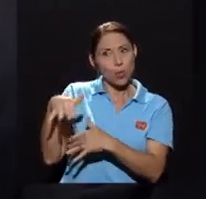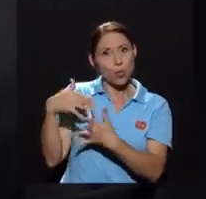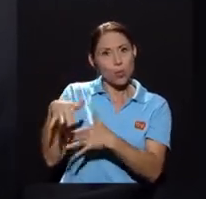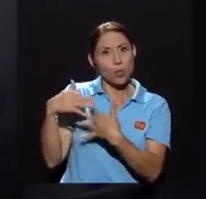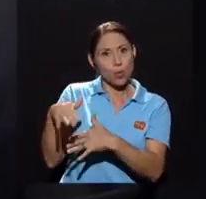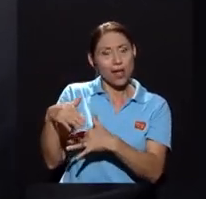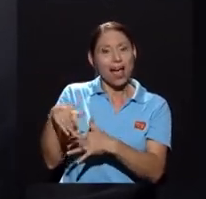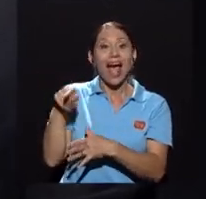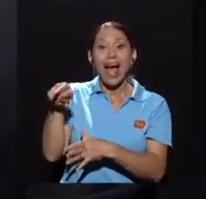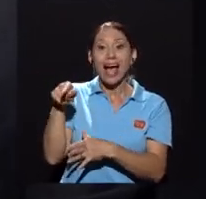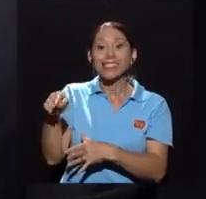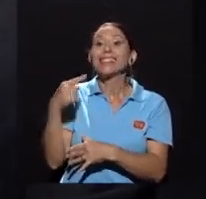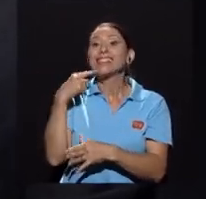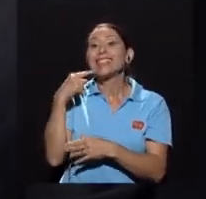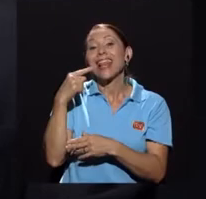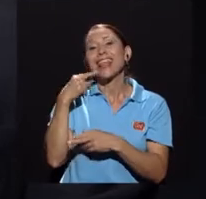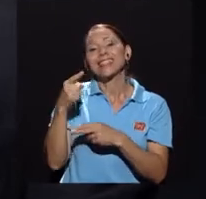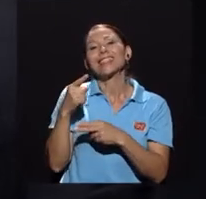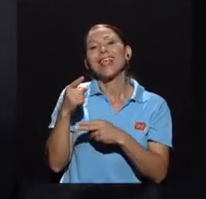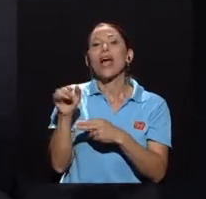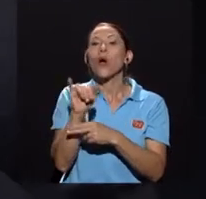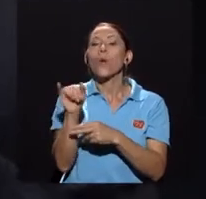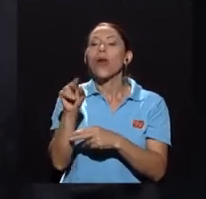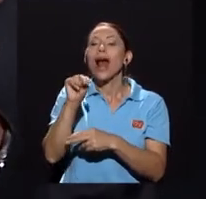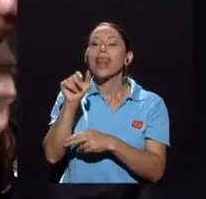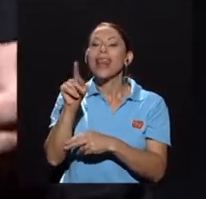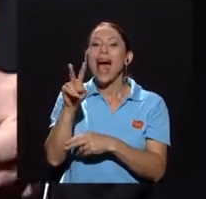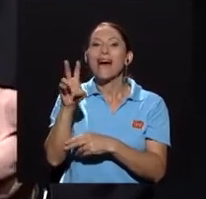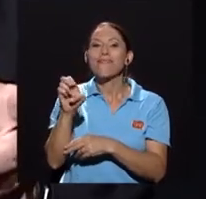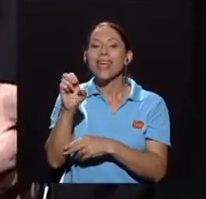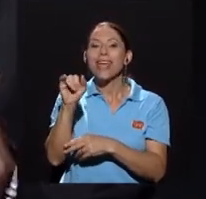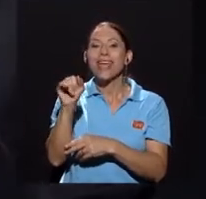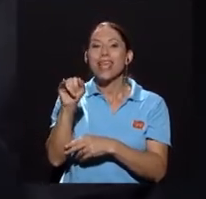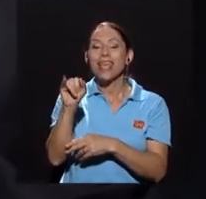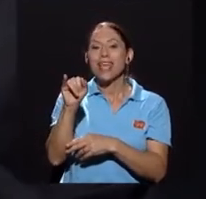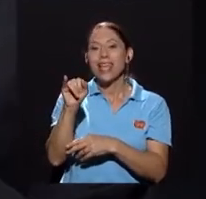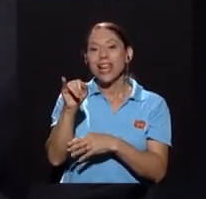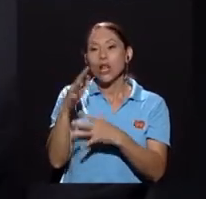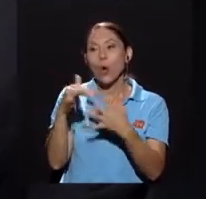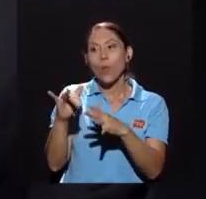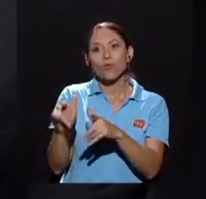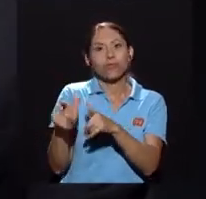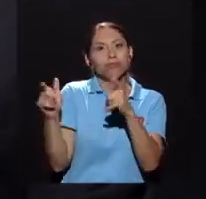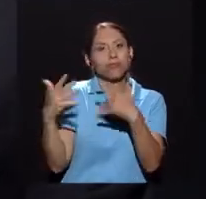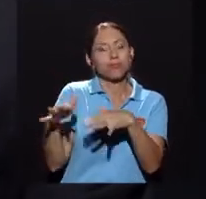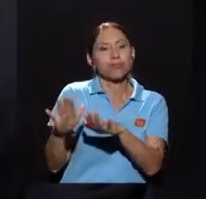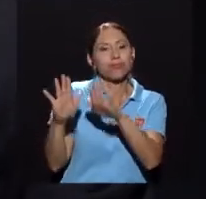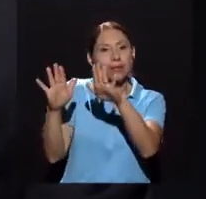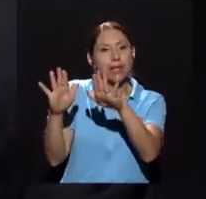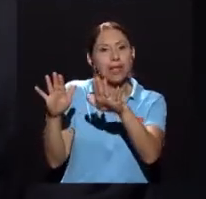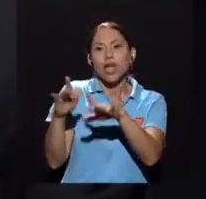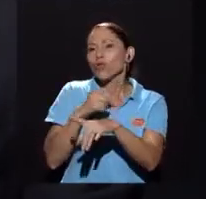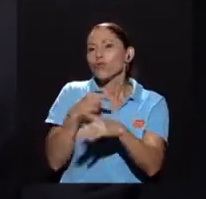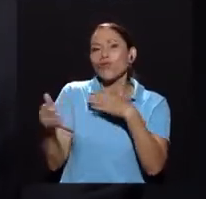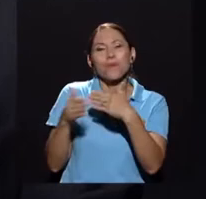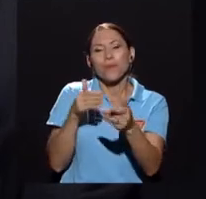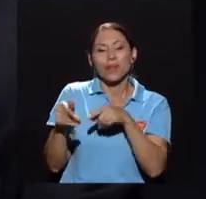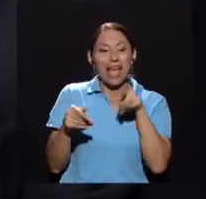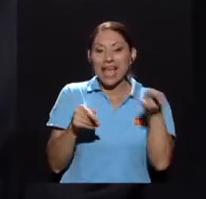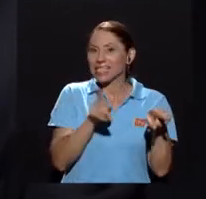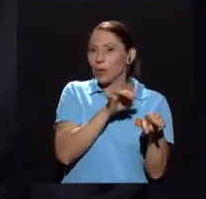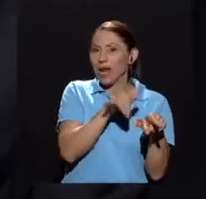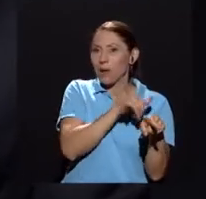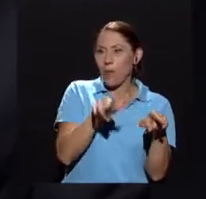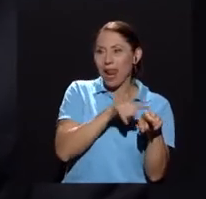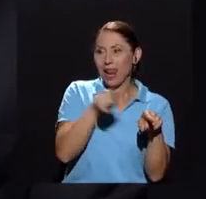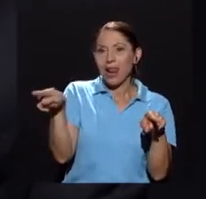el que decía el mexico la nave insignia bueno este que no era tan nave insignia porque tuviera la misma tecnología y las mismas posibilidades para